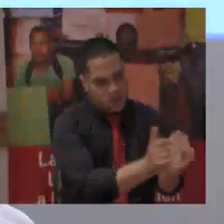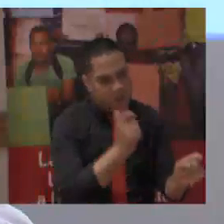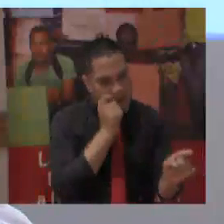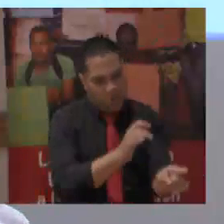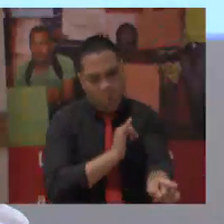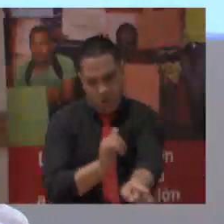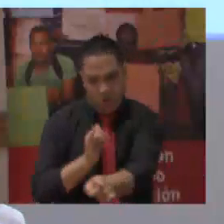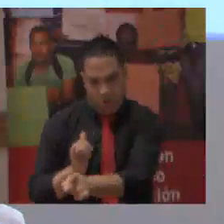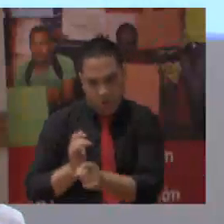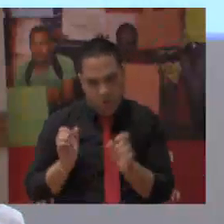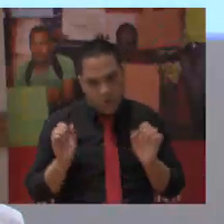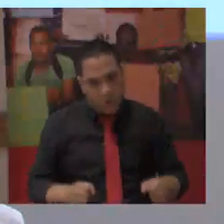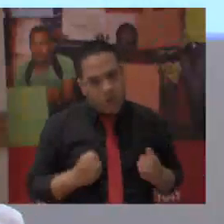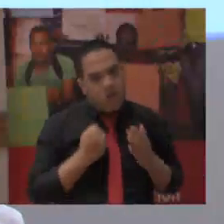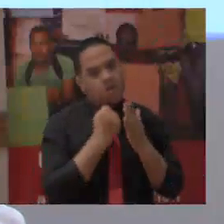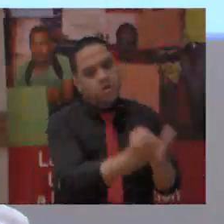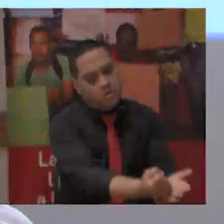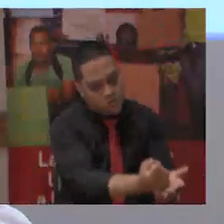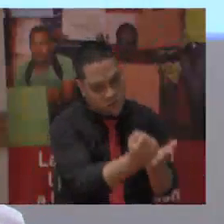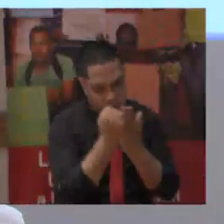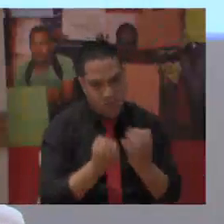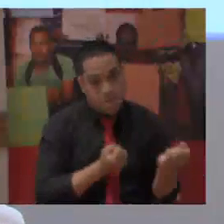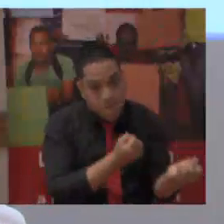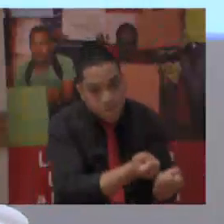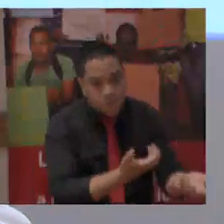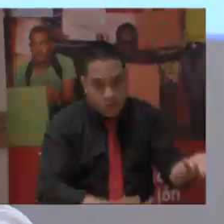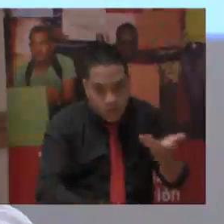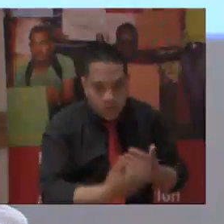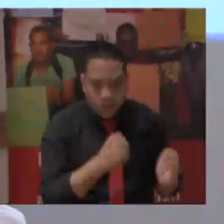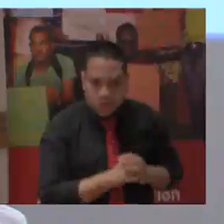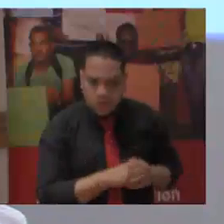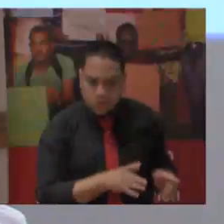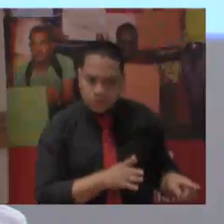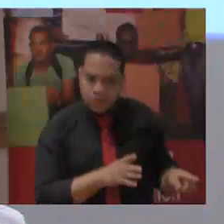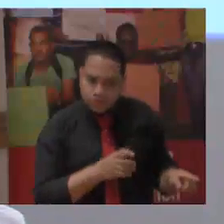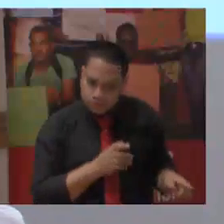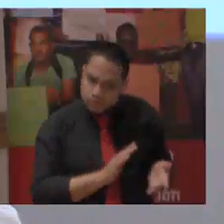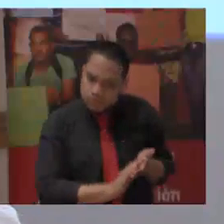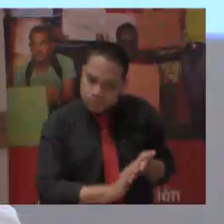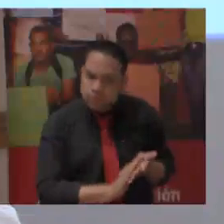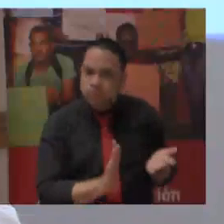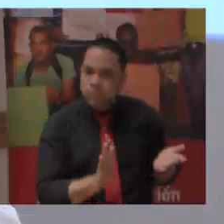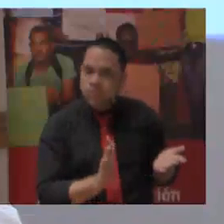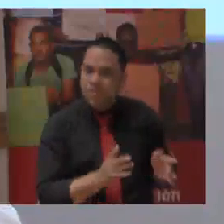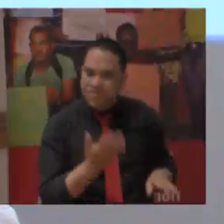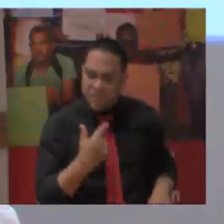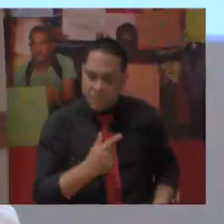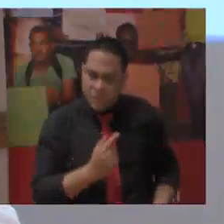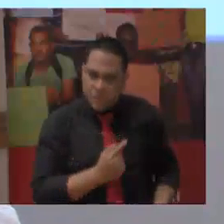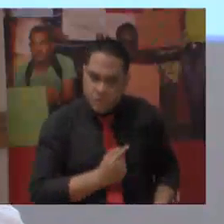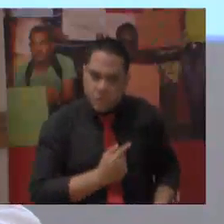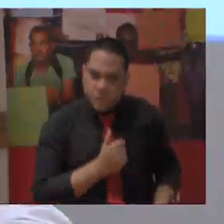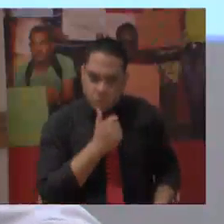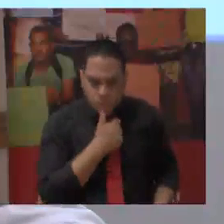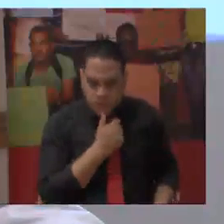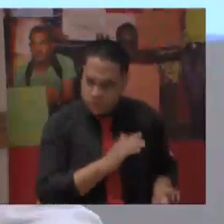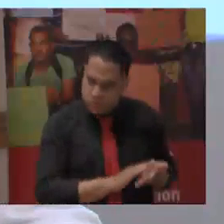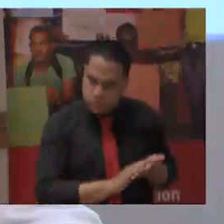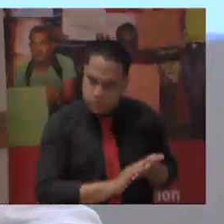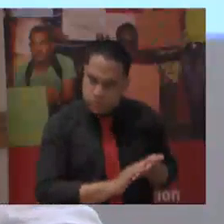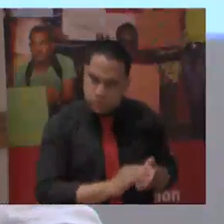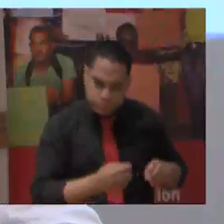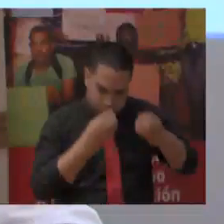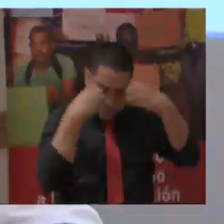que ayudarnos, y así es que vamos a sanar las heridas de este conflicto. Es el primer paso